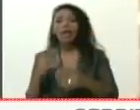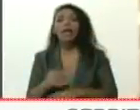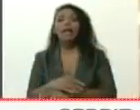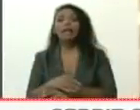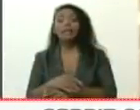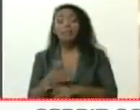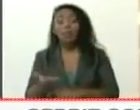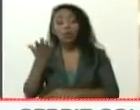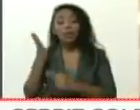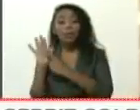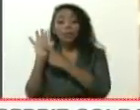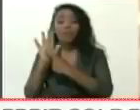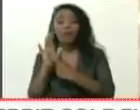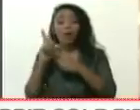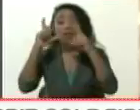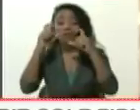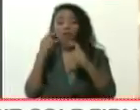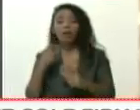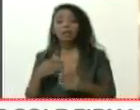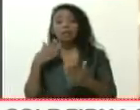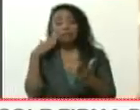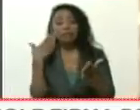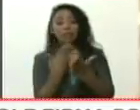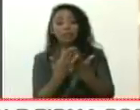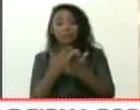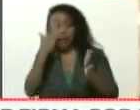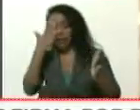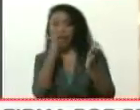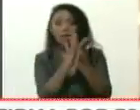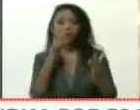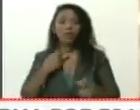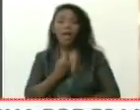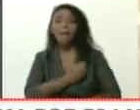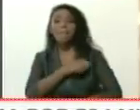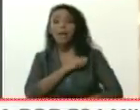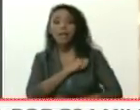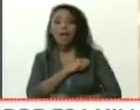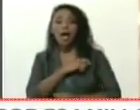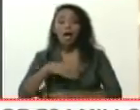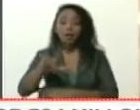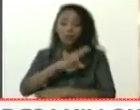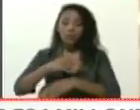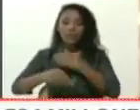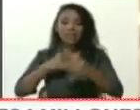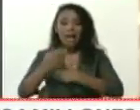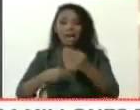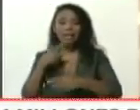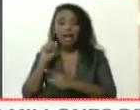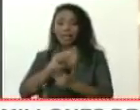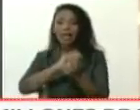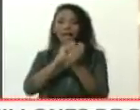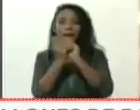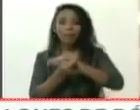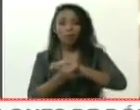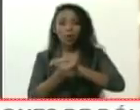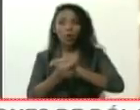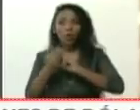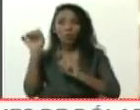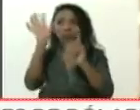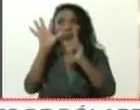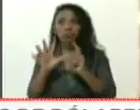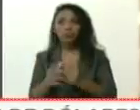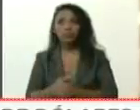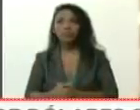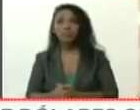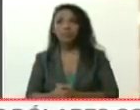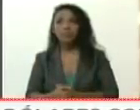que estas imágenes son en vivo y en directo desde Madrid, España, donde se realiza este cambio climático, este foro del